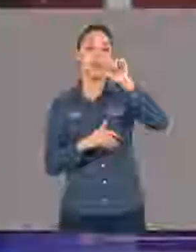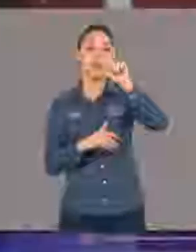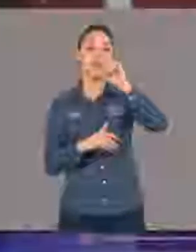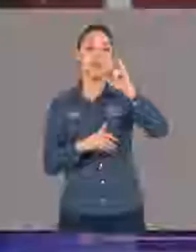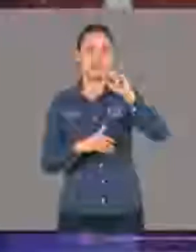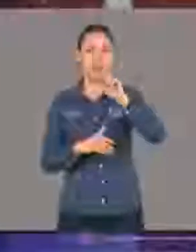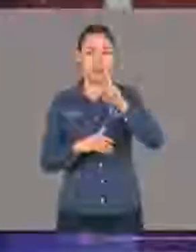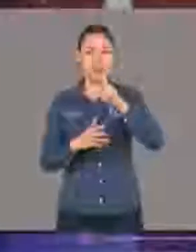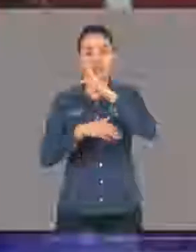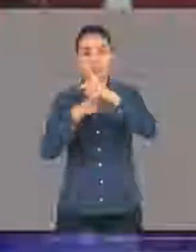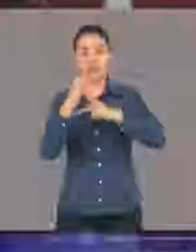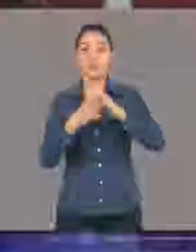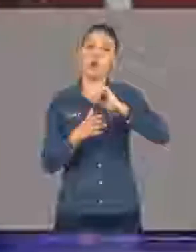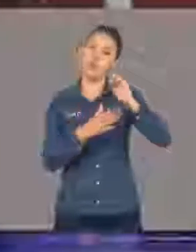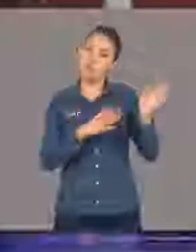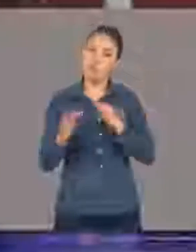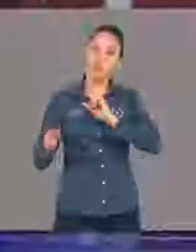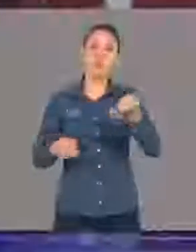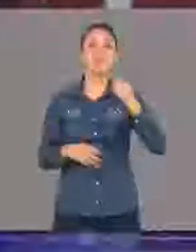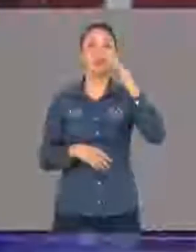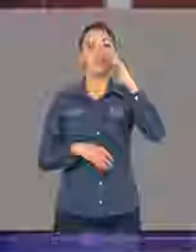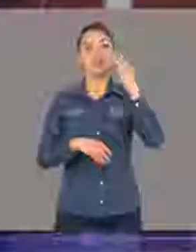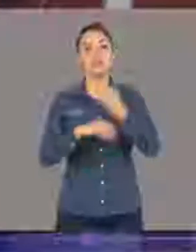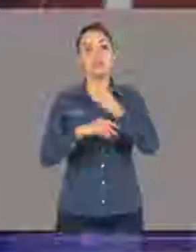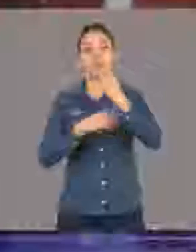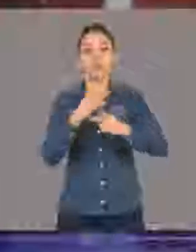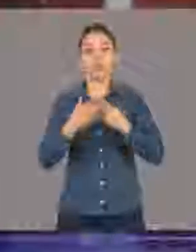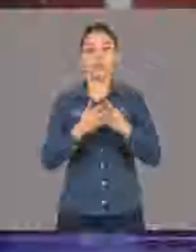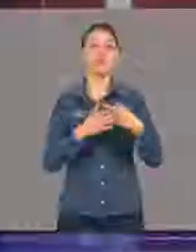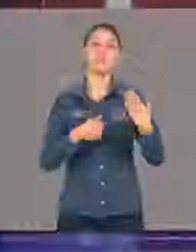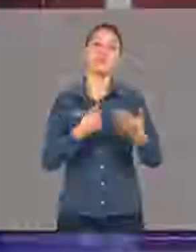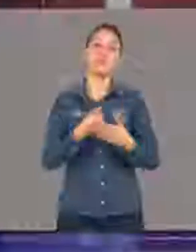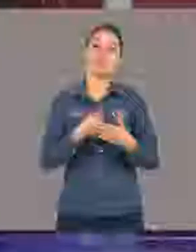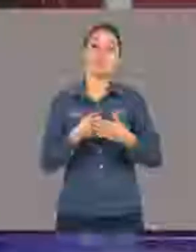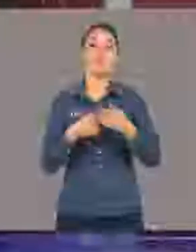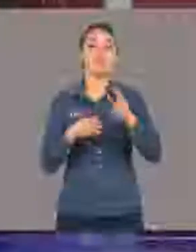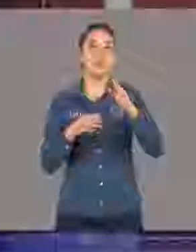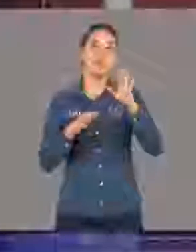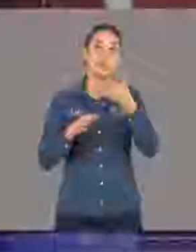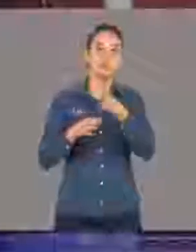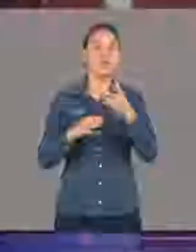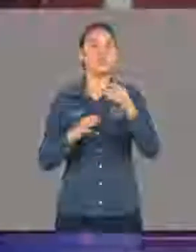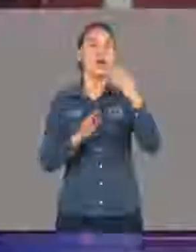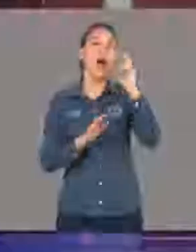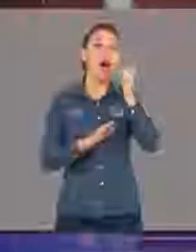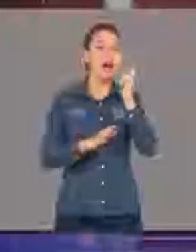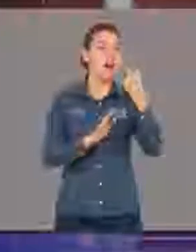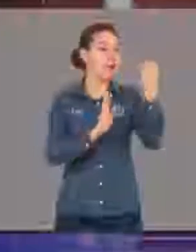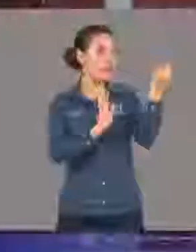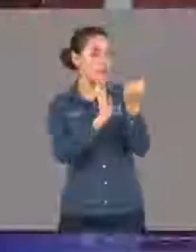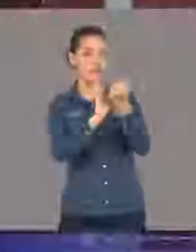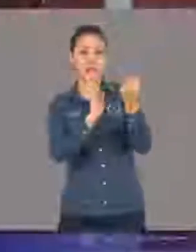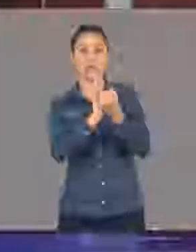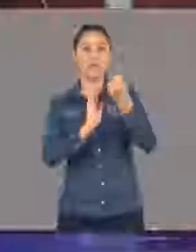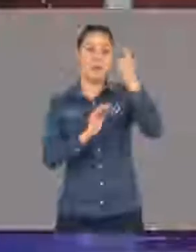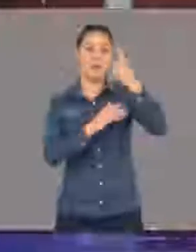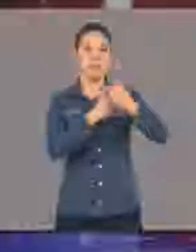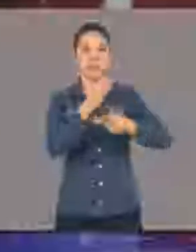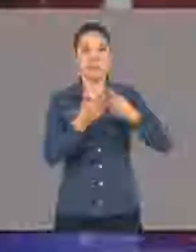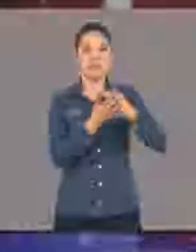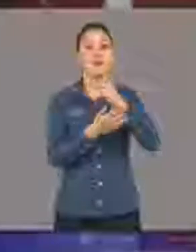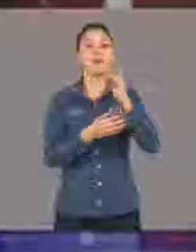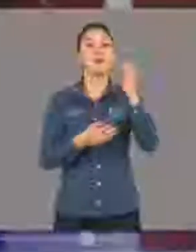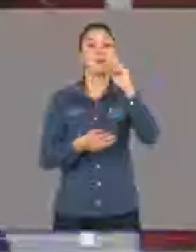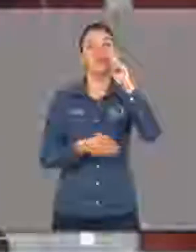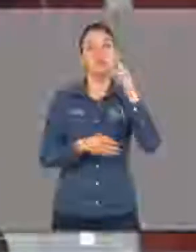programas, tenemos un programa de maestría, vamos a fortalecerlo pero ya estamos próximos a autorizar dos programas